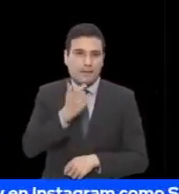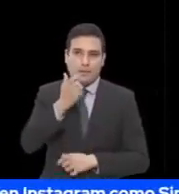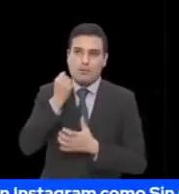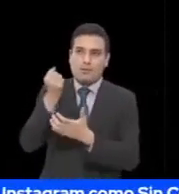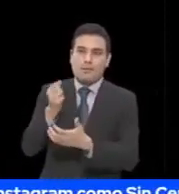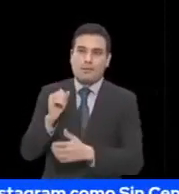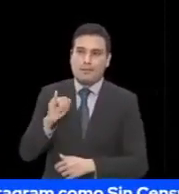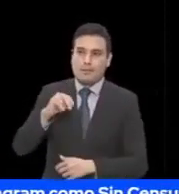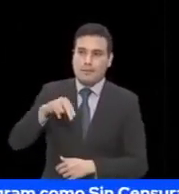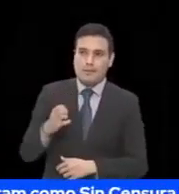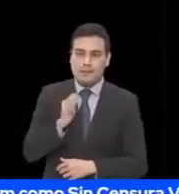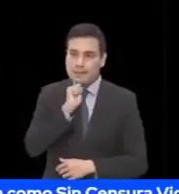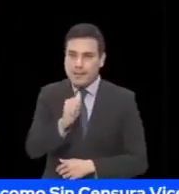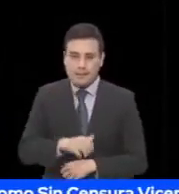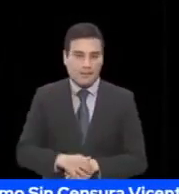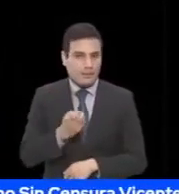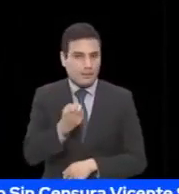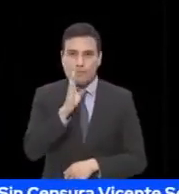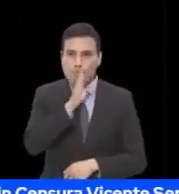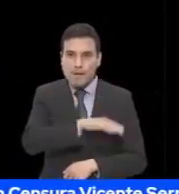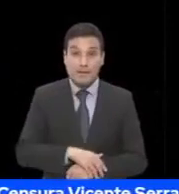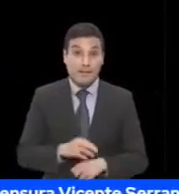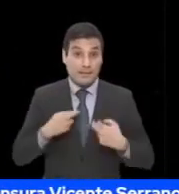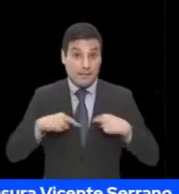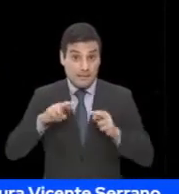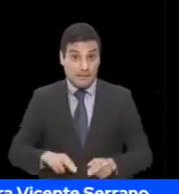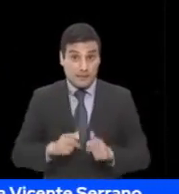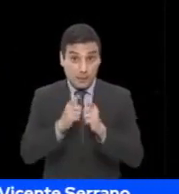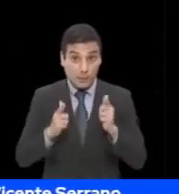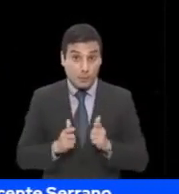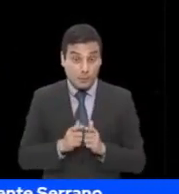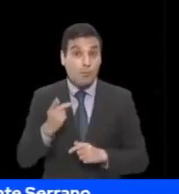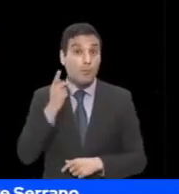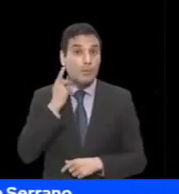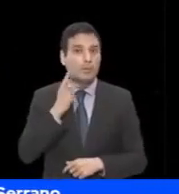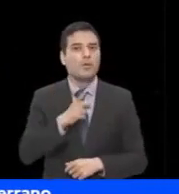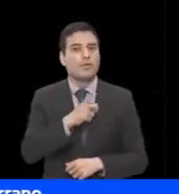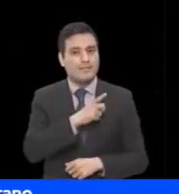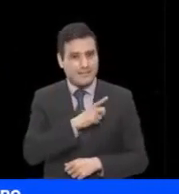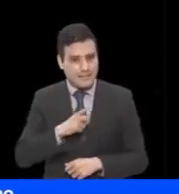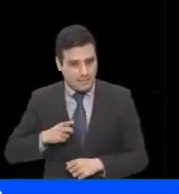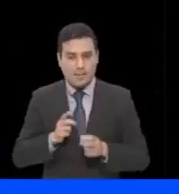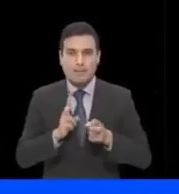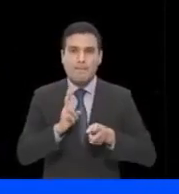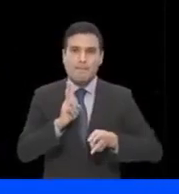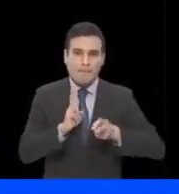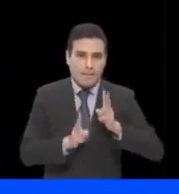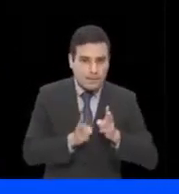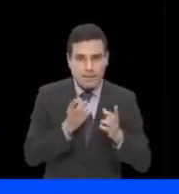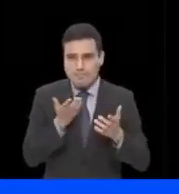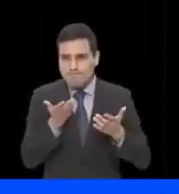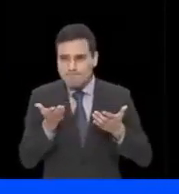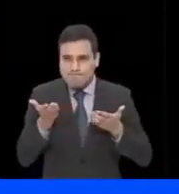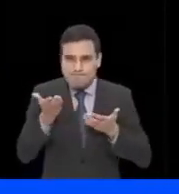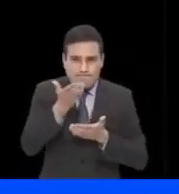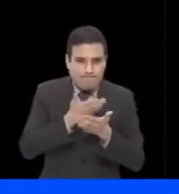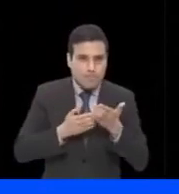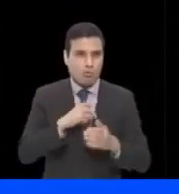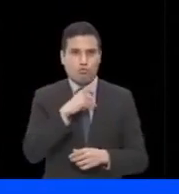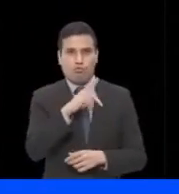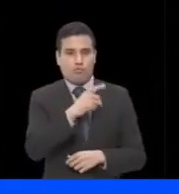los invito a los representantes de estos partidos a que platiquen entre ellos, que platiquen con